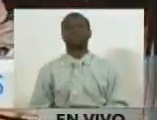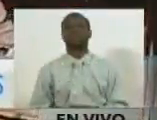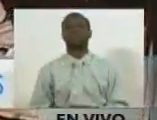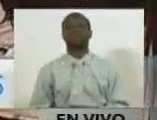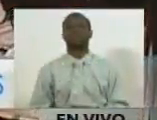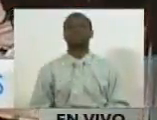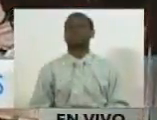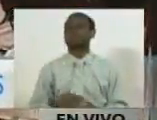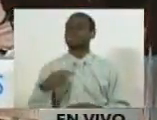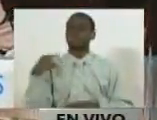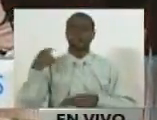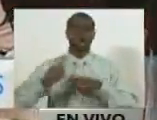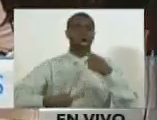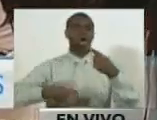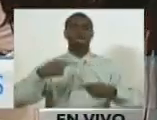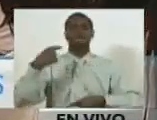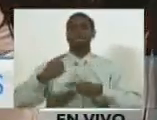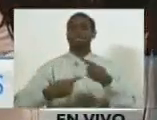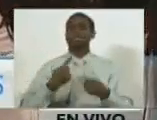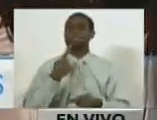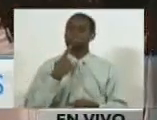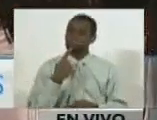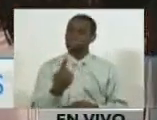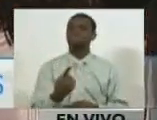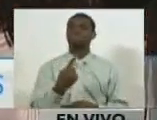Decirlo todos los días.